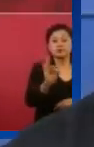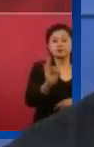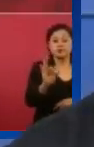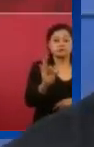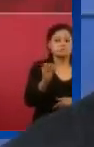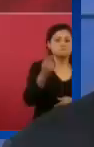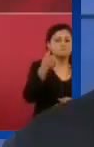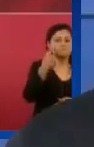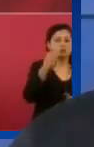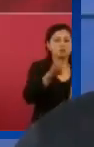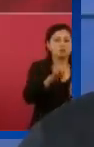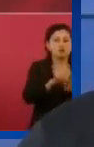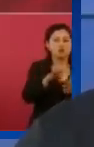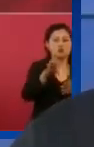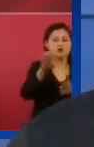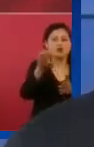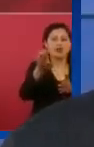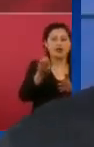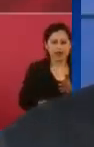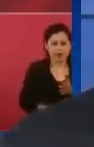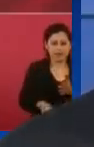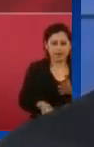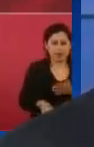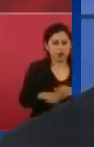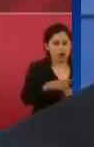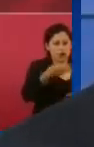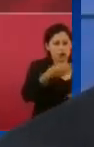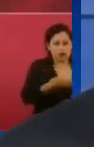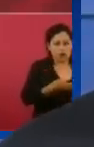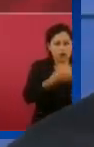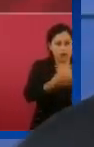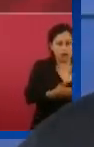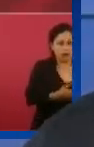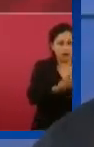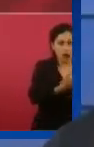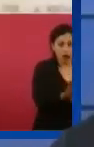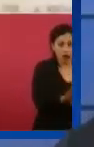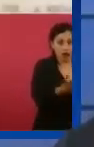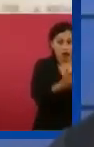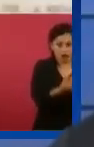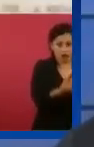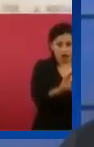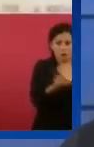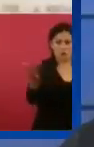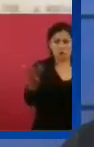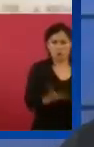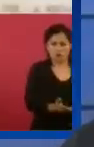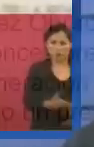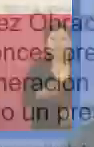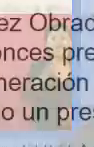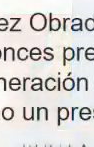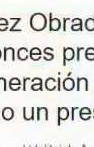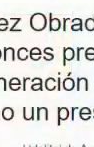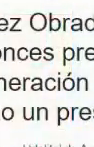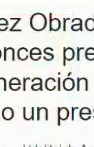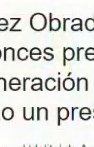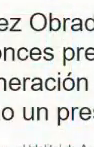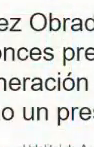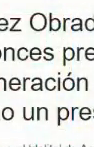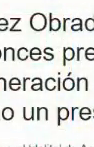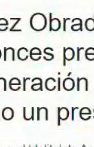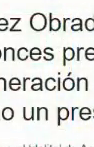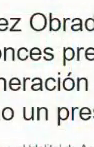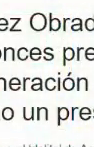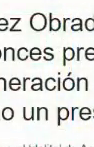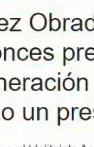ser necesario, pues tenga un asilo político. Vamos a ver. AMLO abogará ante Biden por